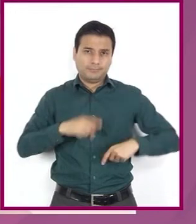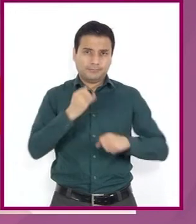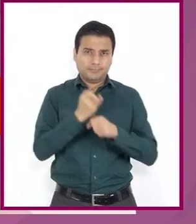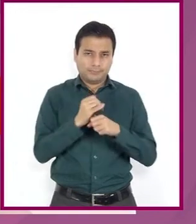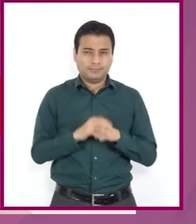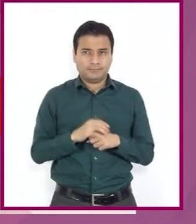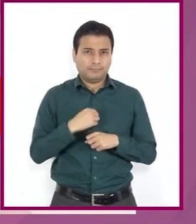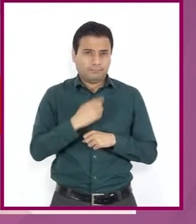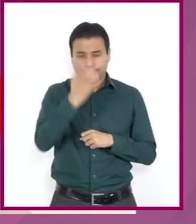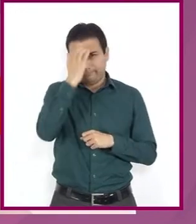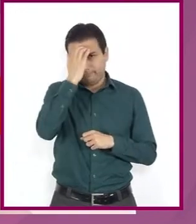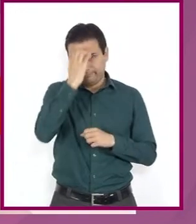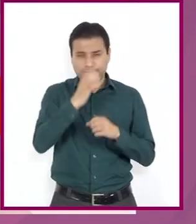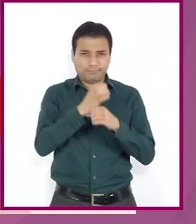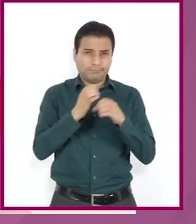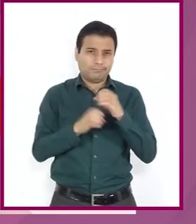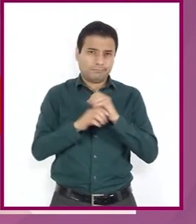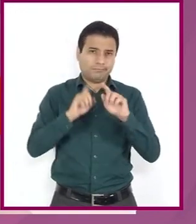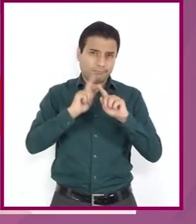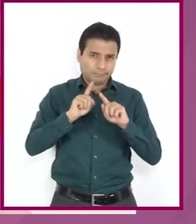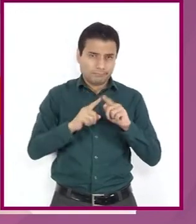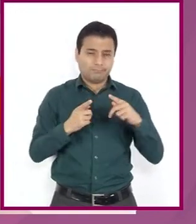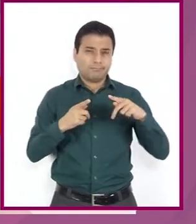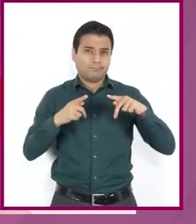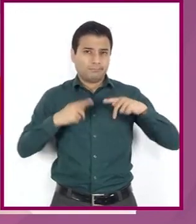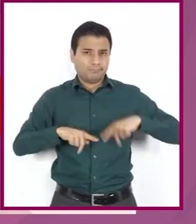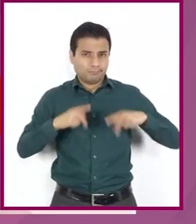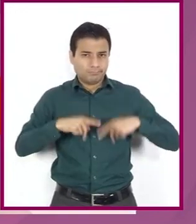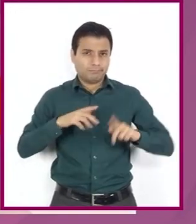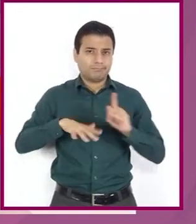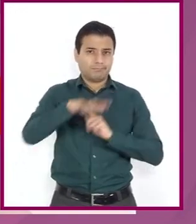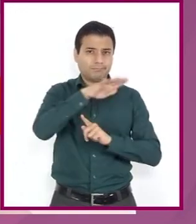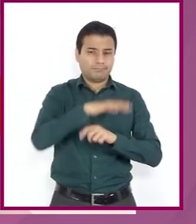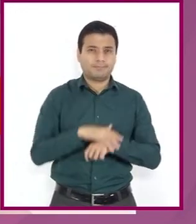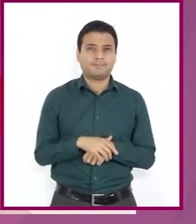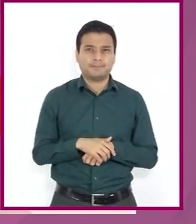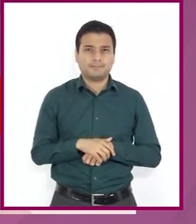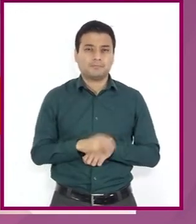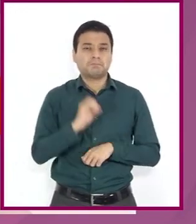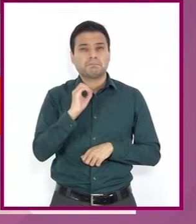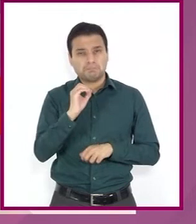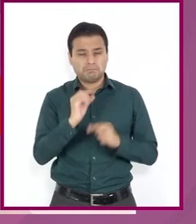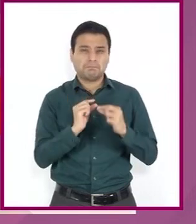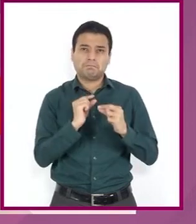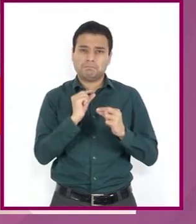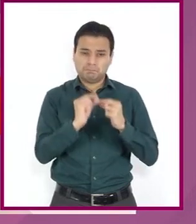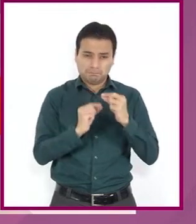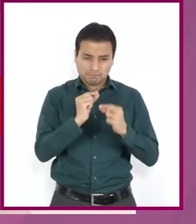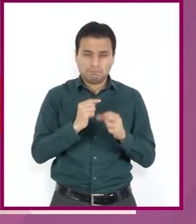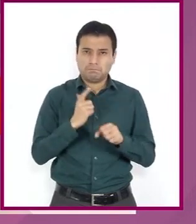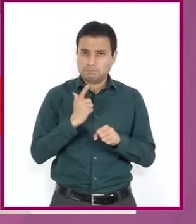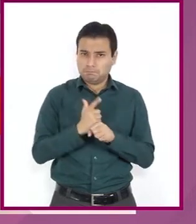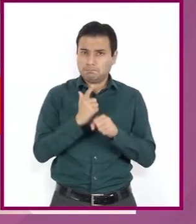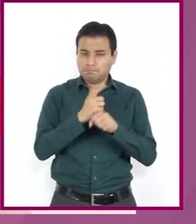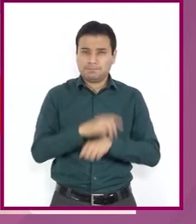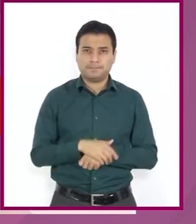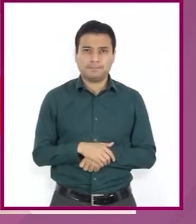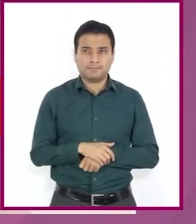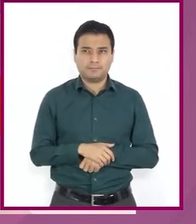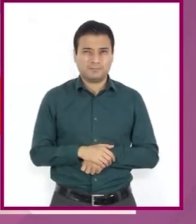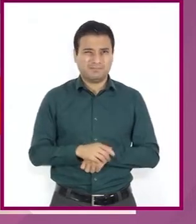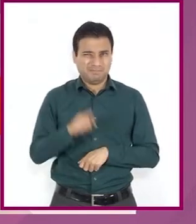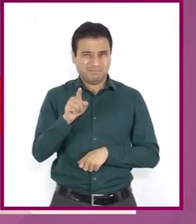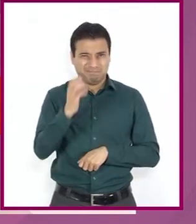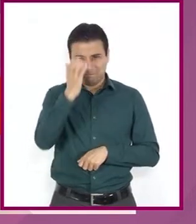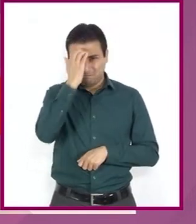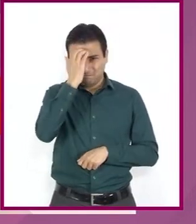Conoce muchas cosas, personas o situaciones. Otras las va descubriendo, aunque no siempre tiene el